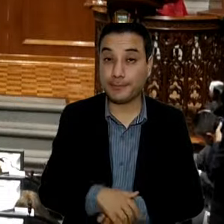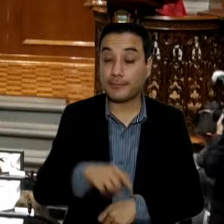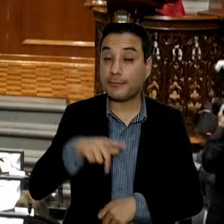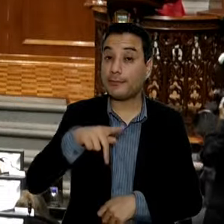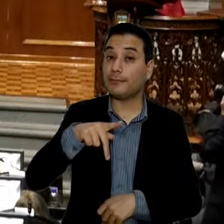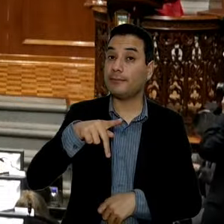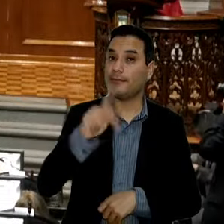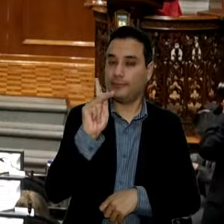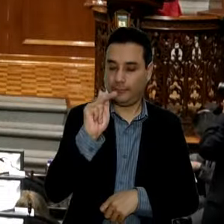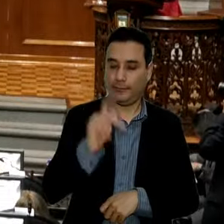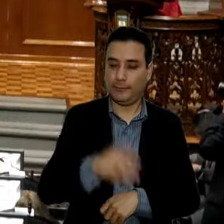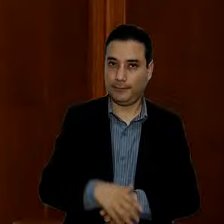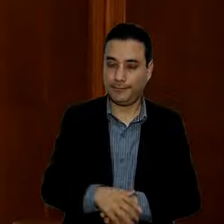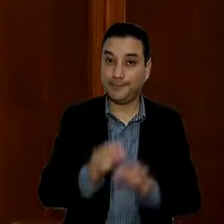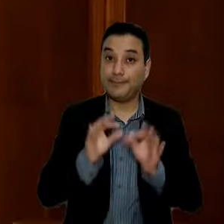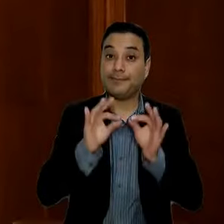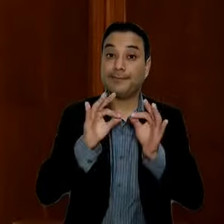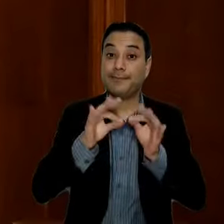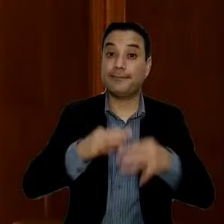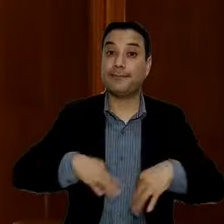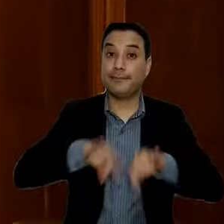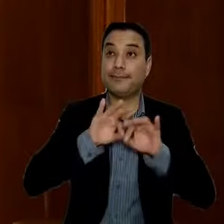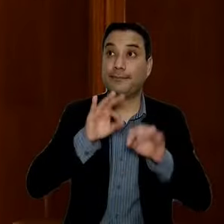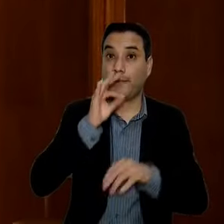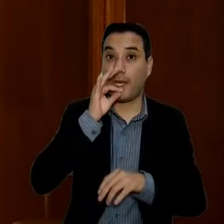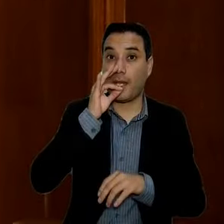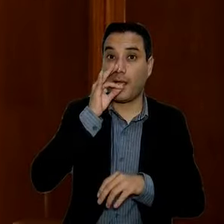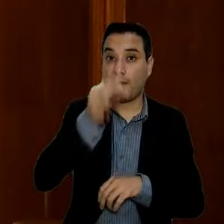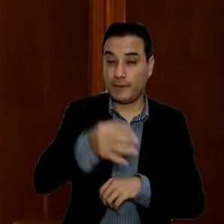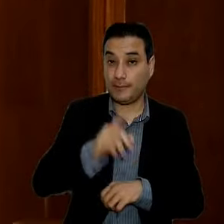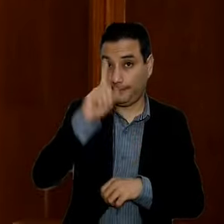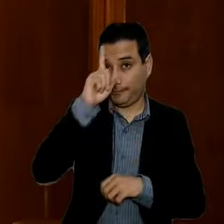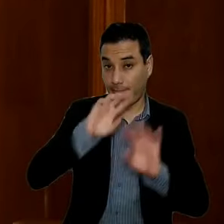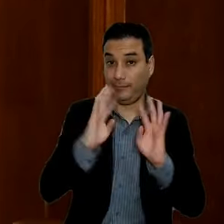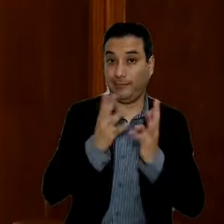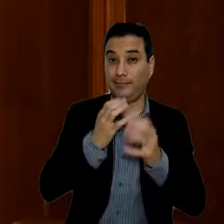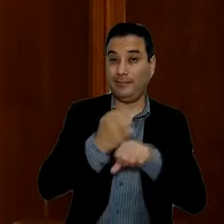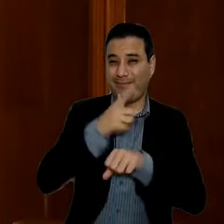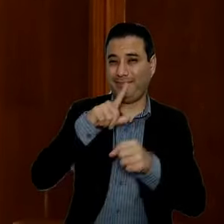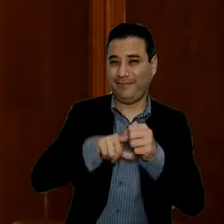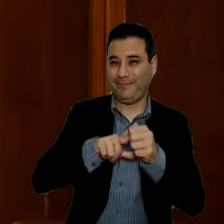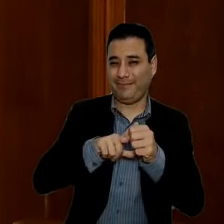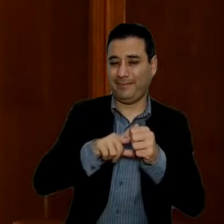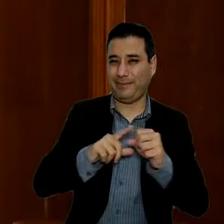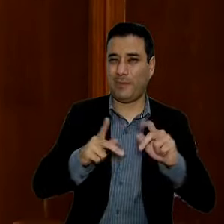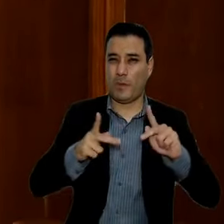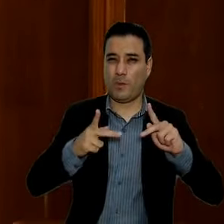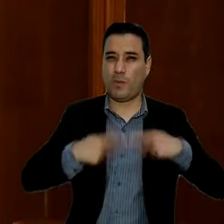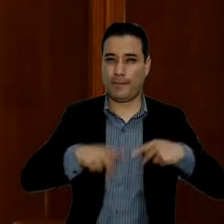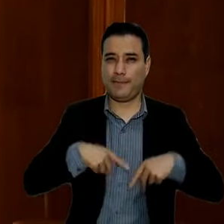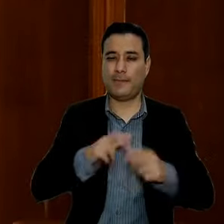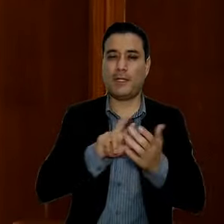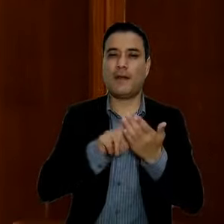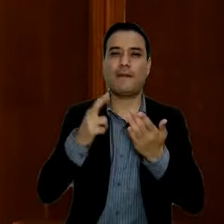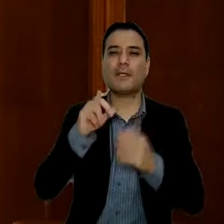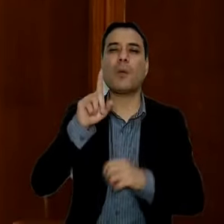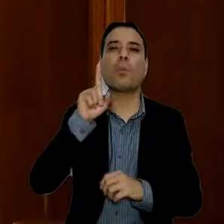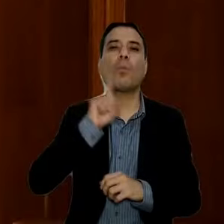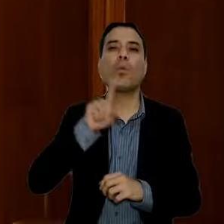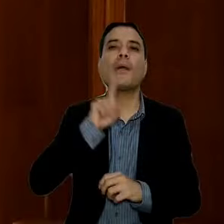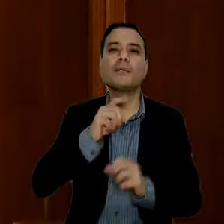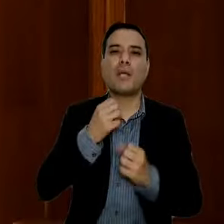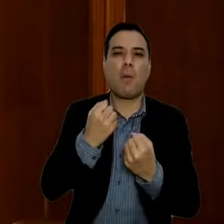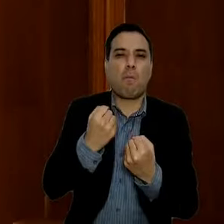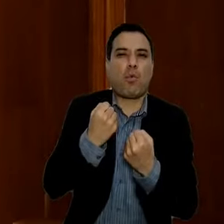es importante mencionar que el consejo Estatal de población en su revista mujeres y empoderamiento